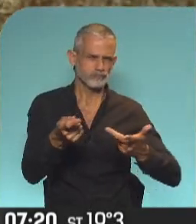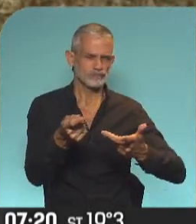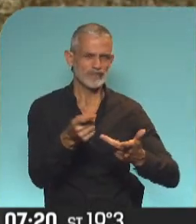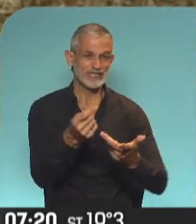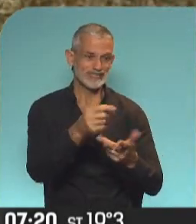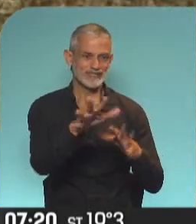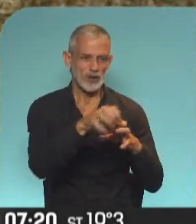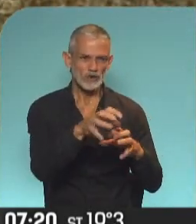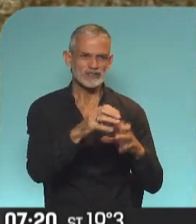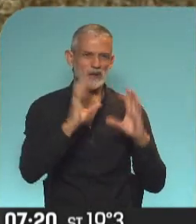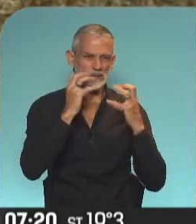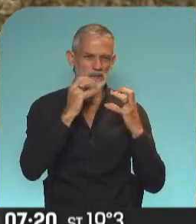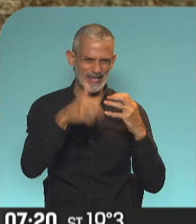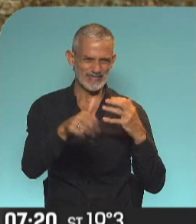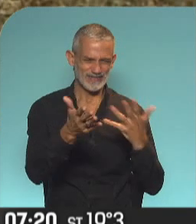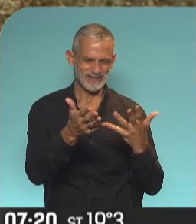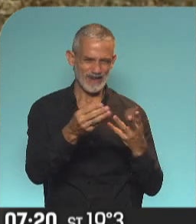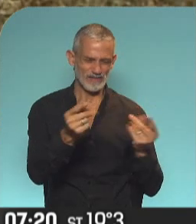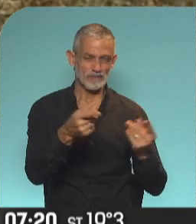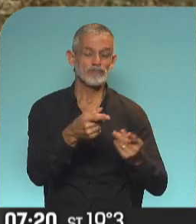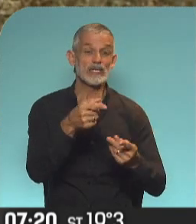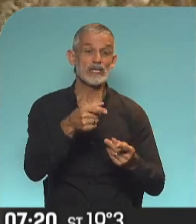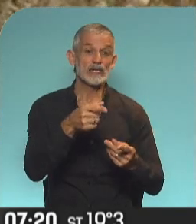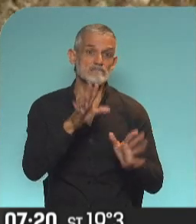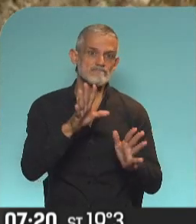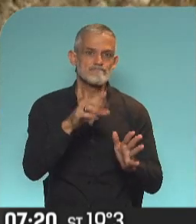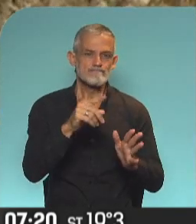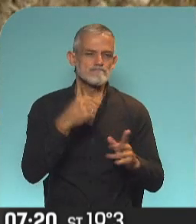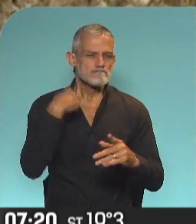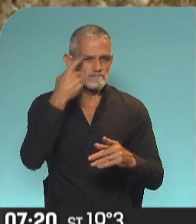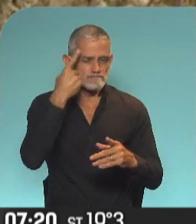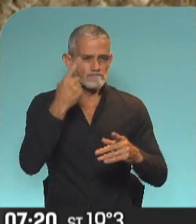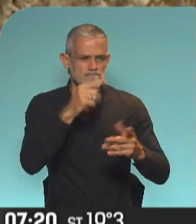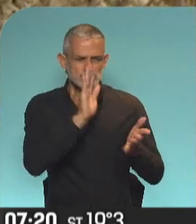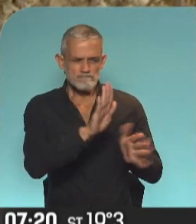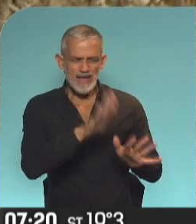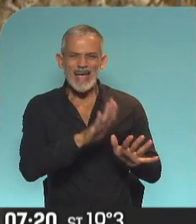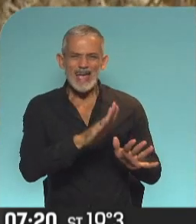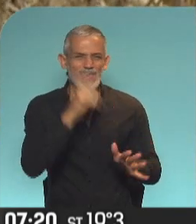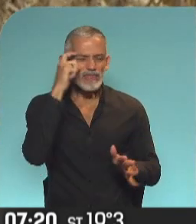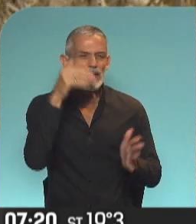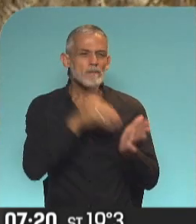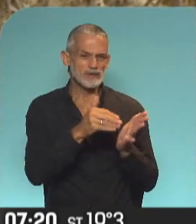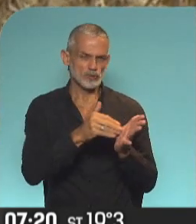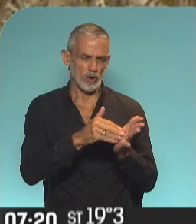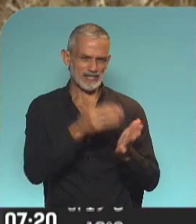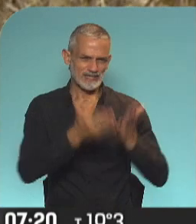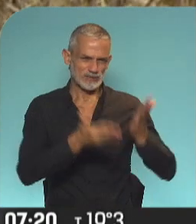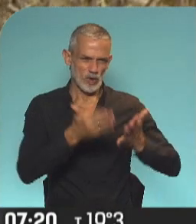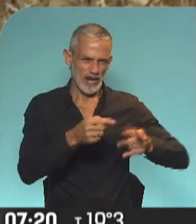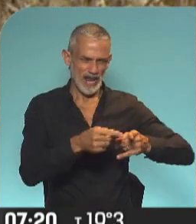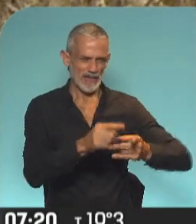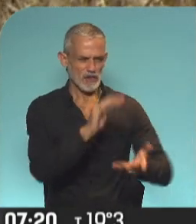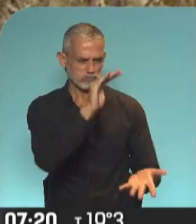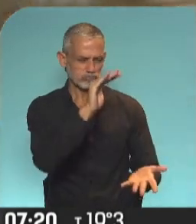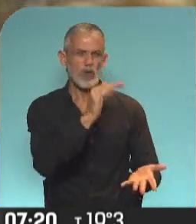cosechar maíz de vuelta, y estimamos que quedan cerca de 10 millones de toneladas. Con 2 y un poquito